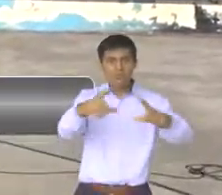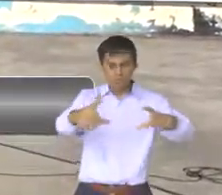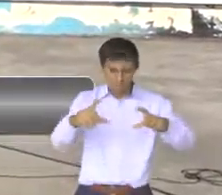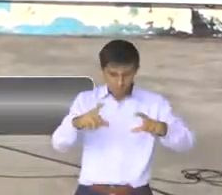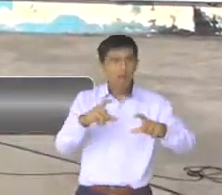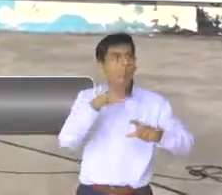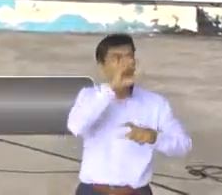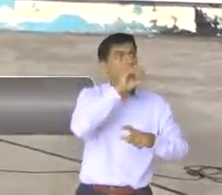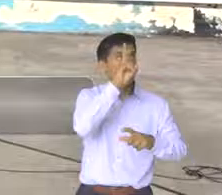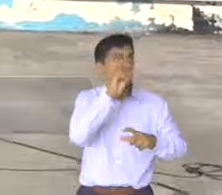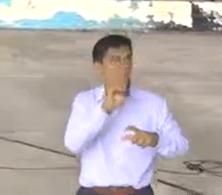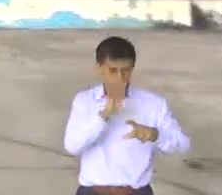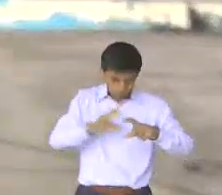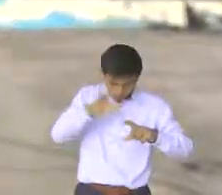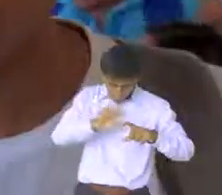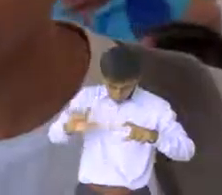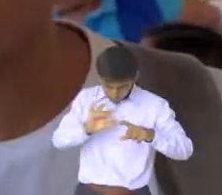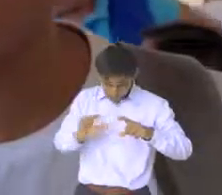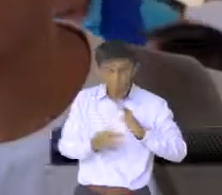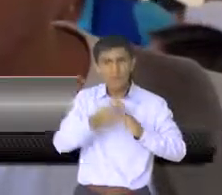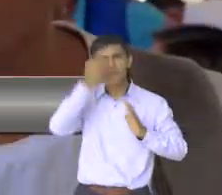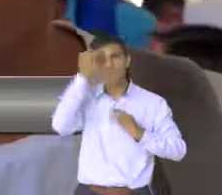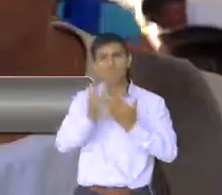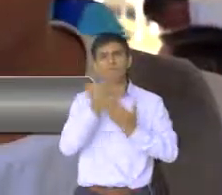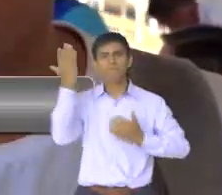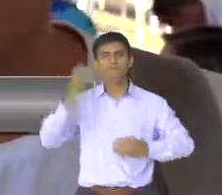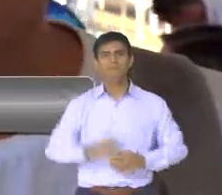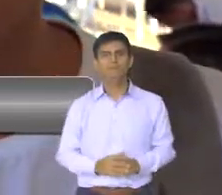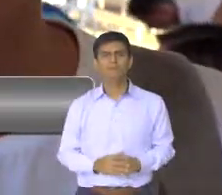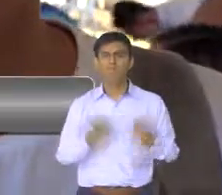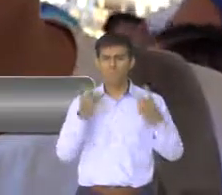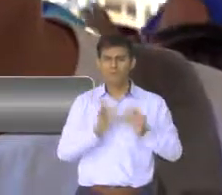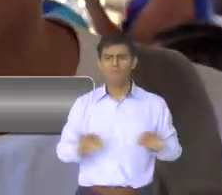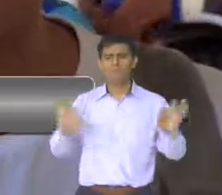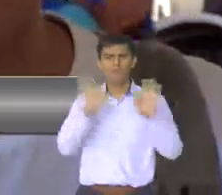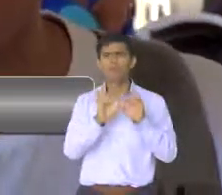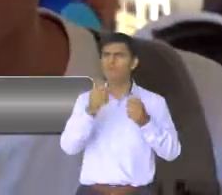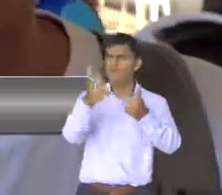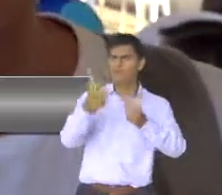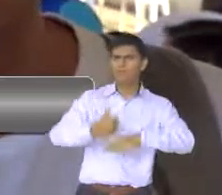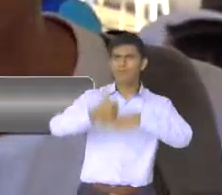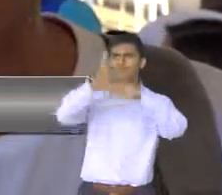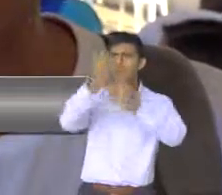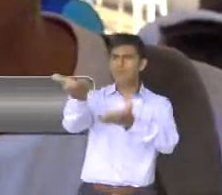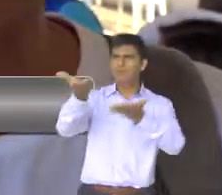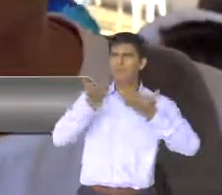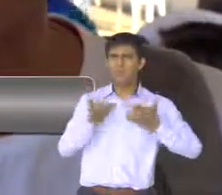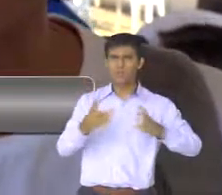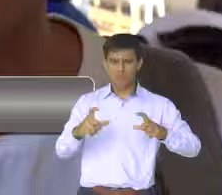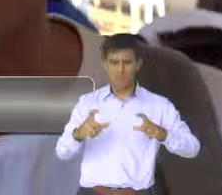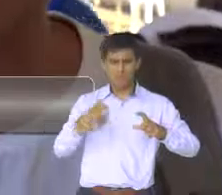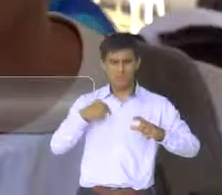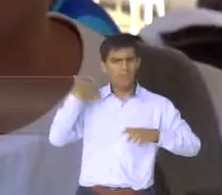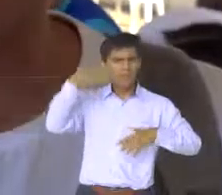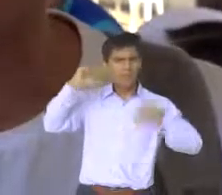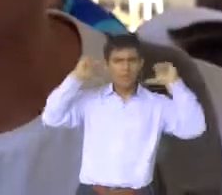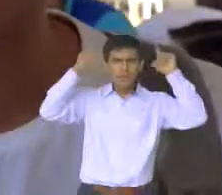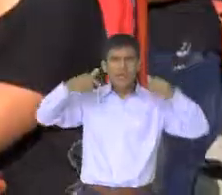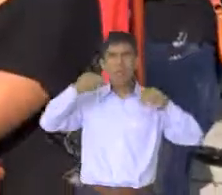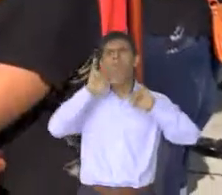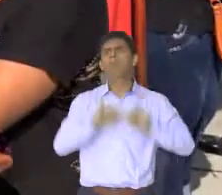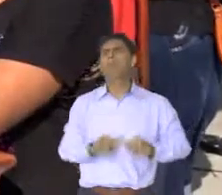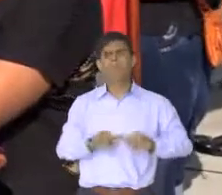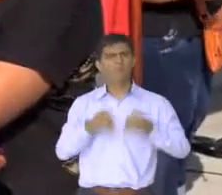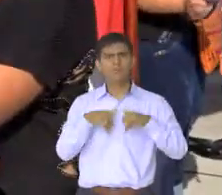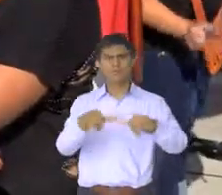que tengamos nos facilita. Para excelente que motiven a la gente así para que lleguen a lo que es graduarse en no sé qué